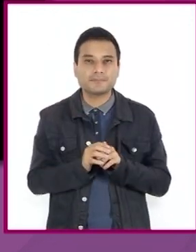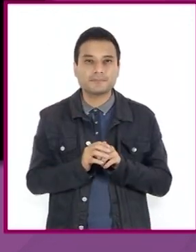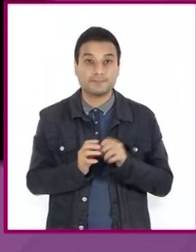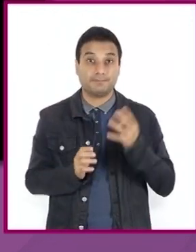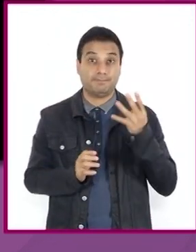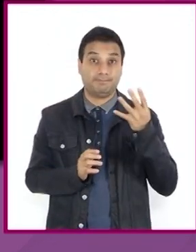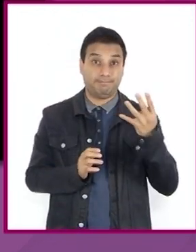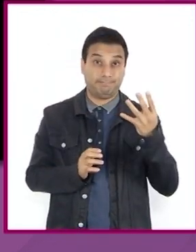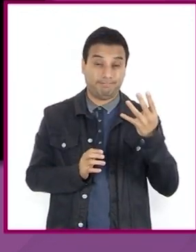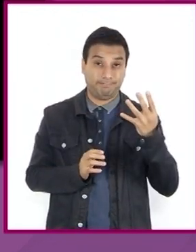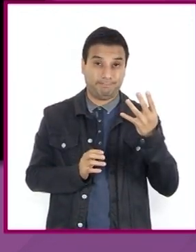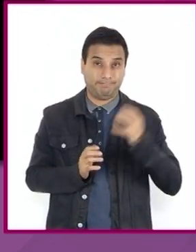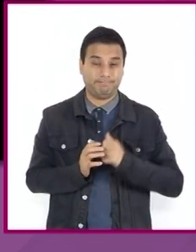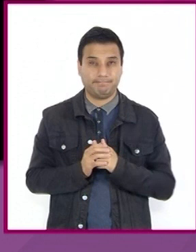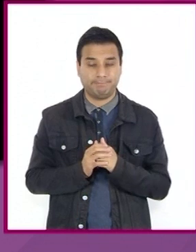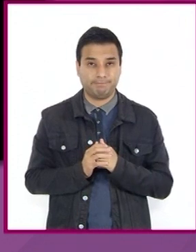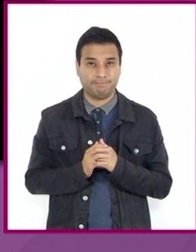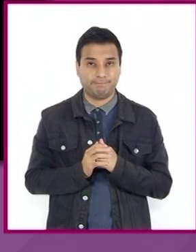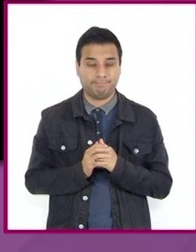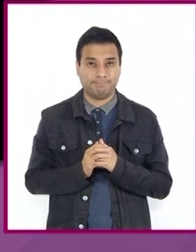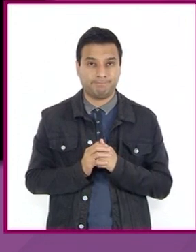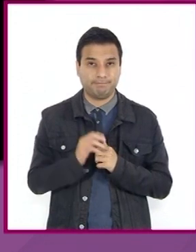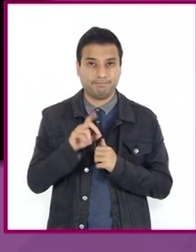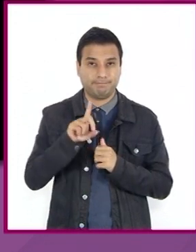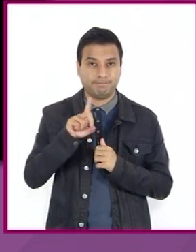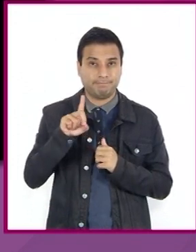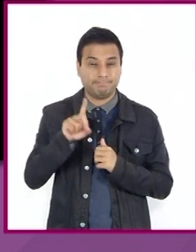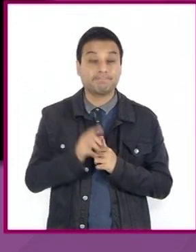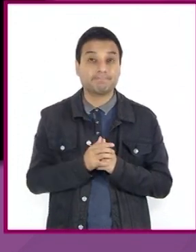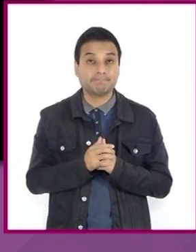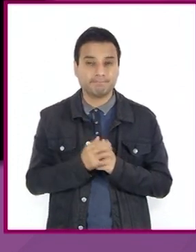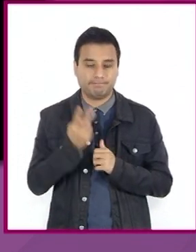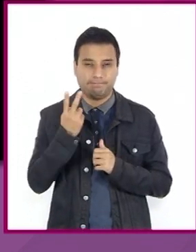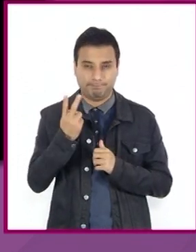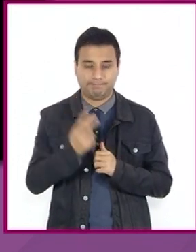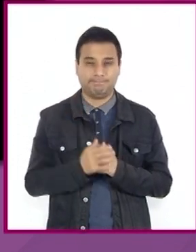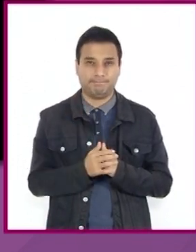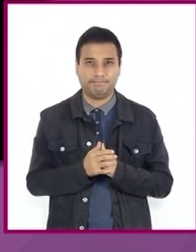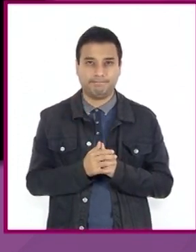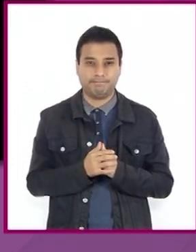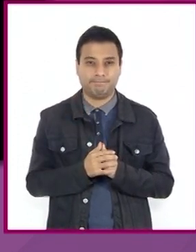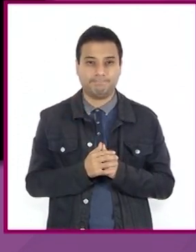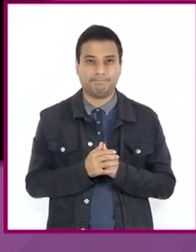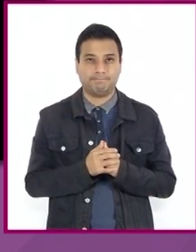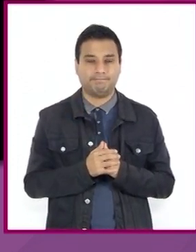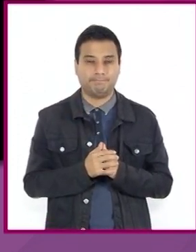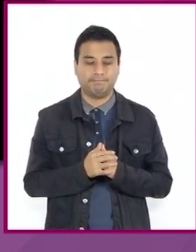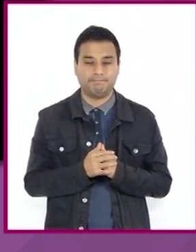4 hidrógenos y del lado derecho 2. Entonces,